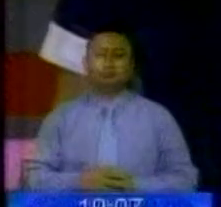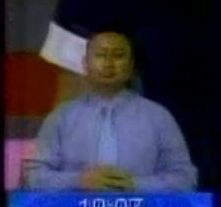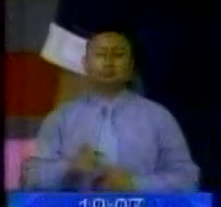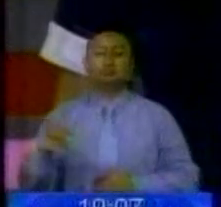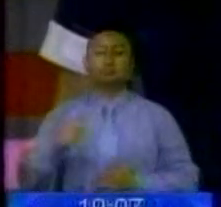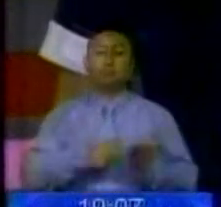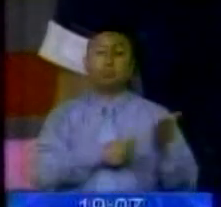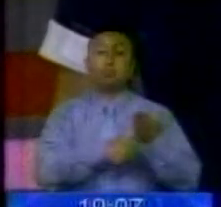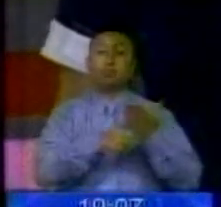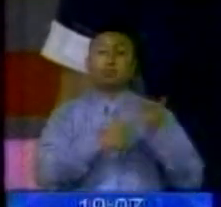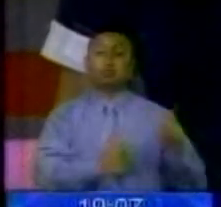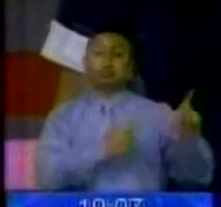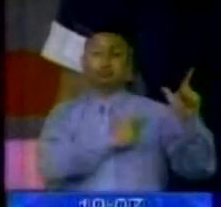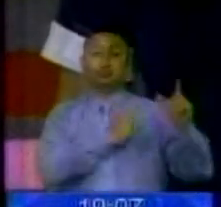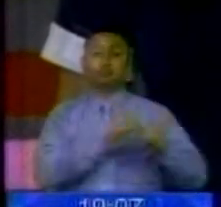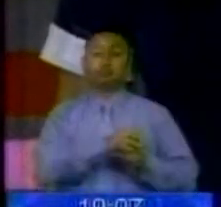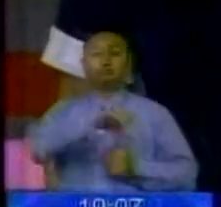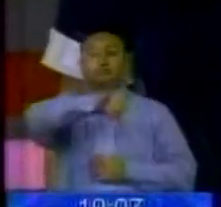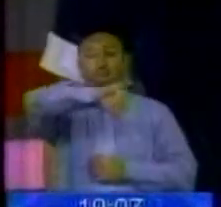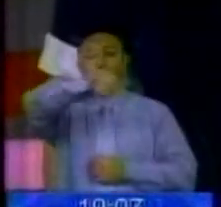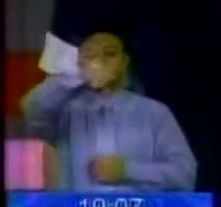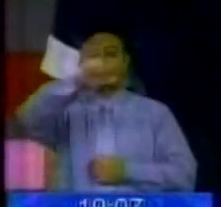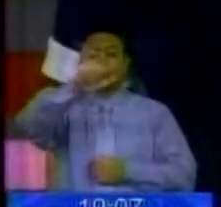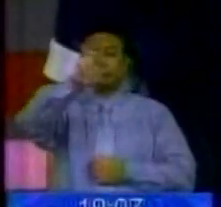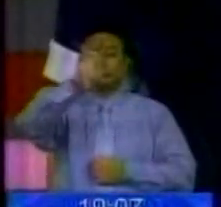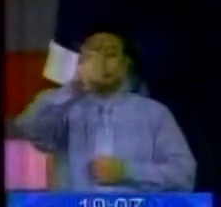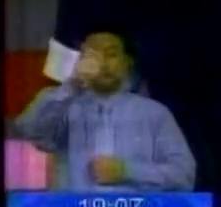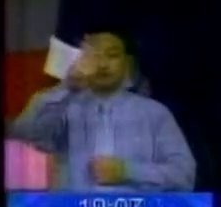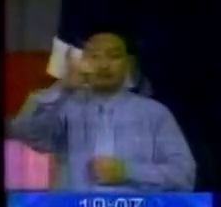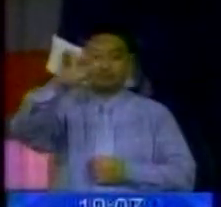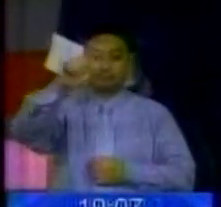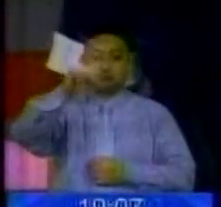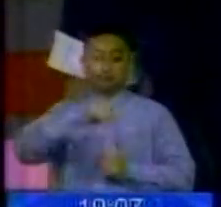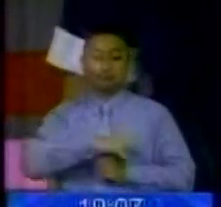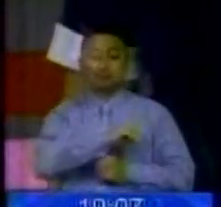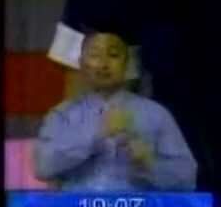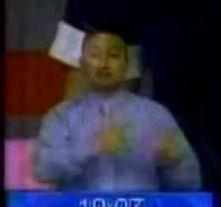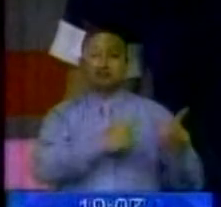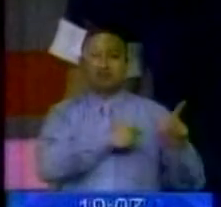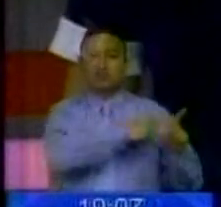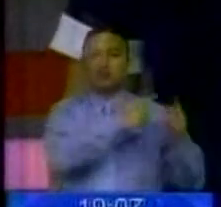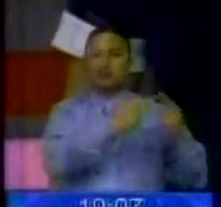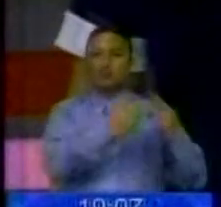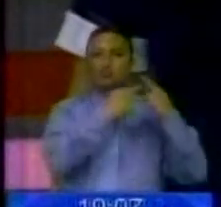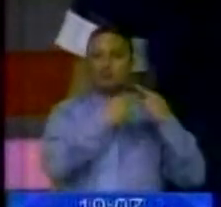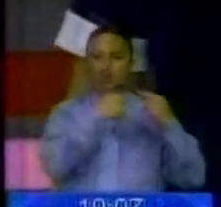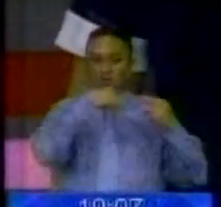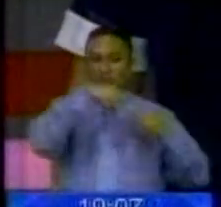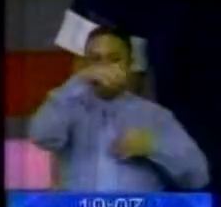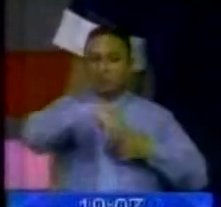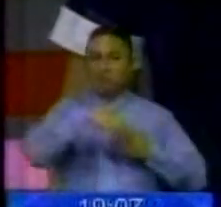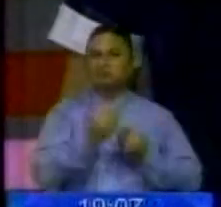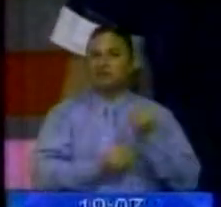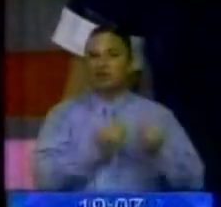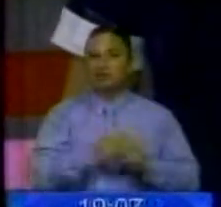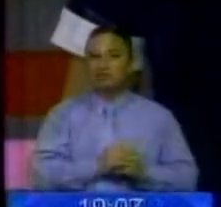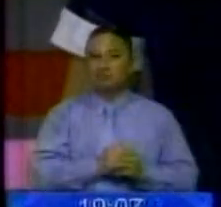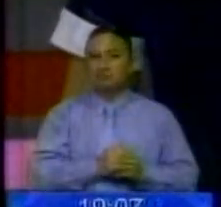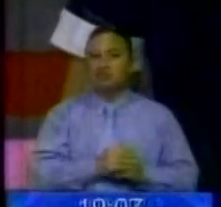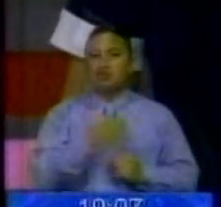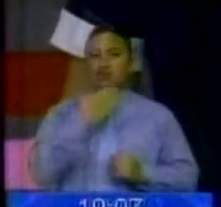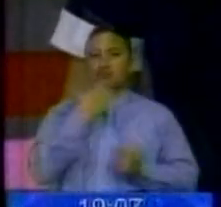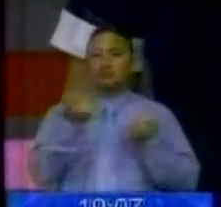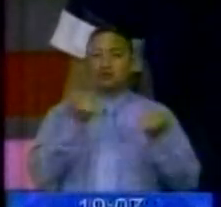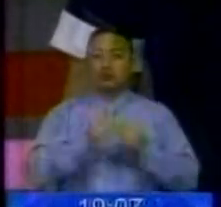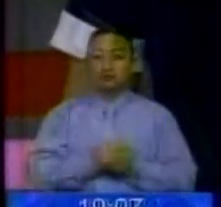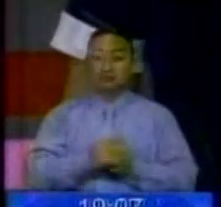El ministro de Defensa Osvaldo Jarrín explicó el alcance que las Fuerzas Armadas tienen al momento con el estado de excepción decretado por el